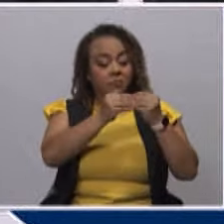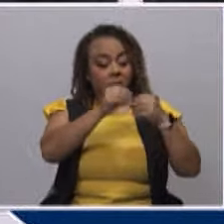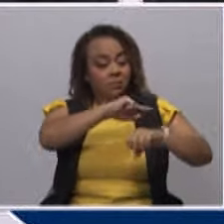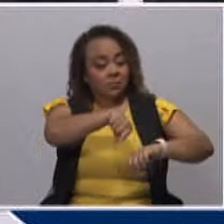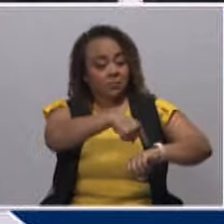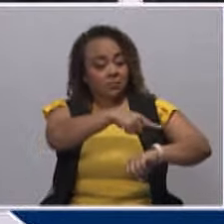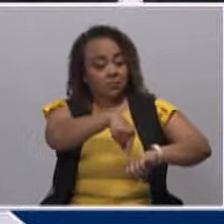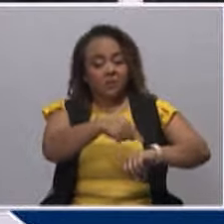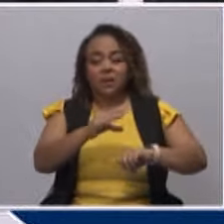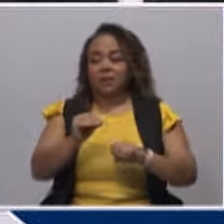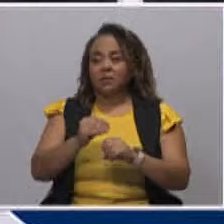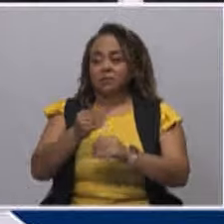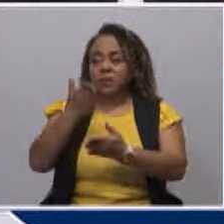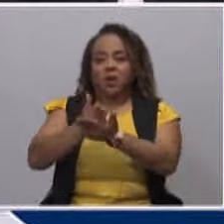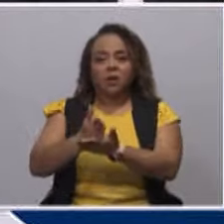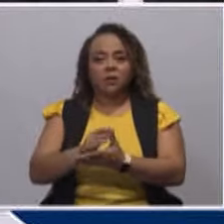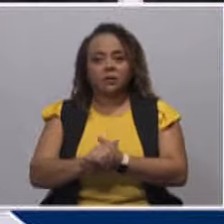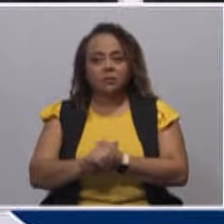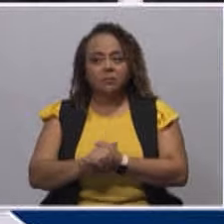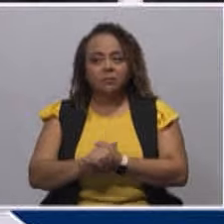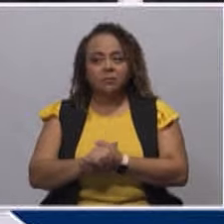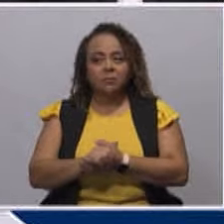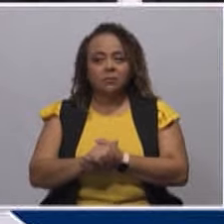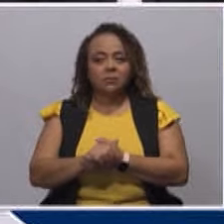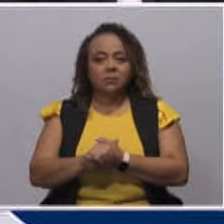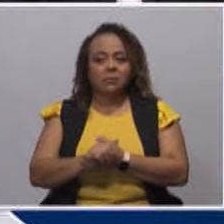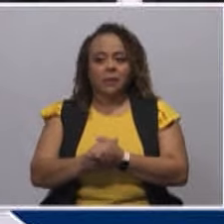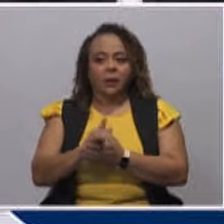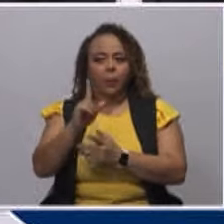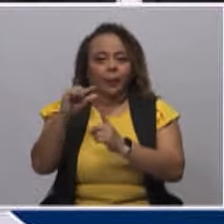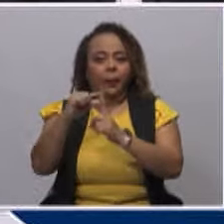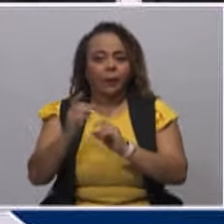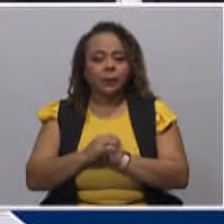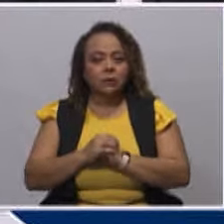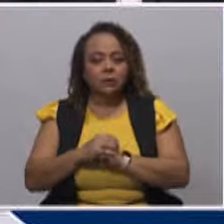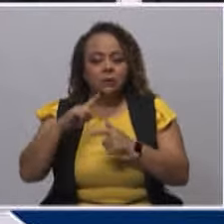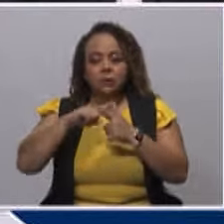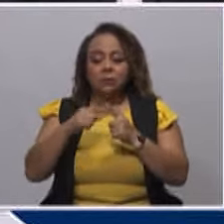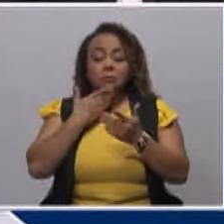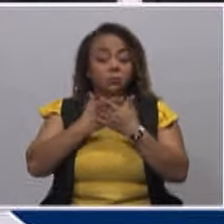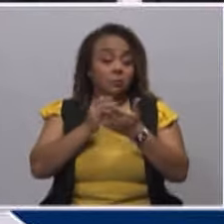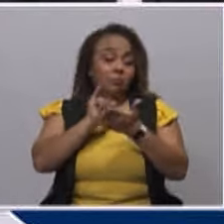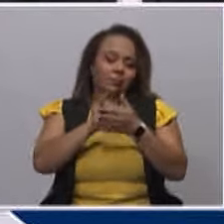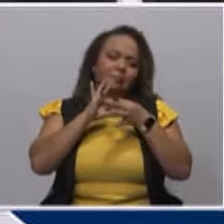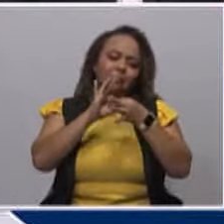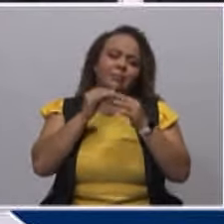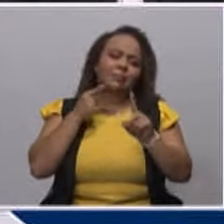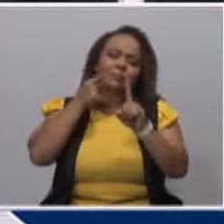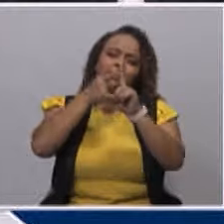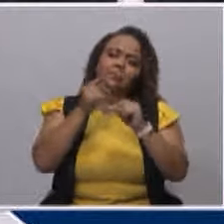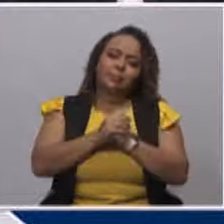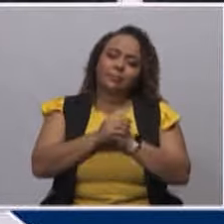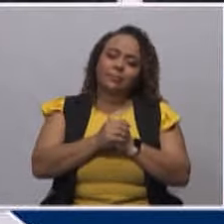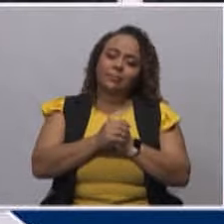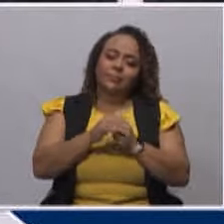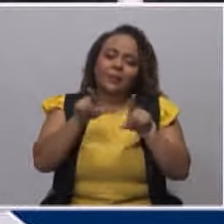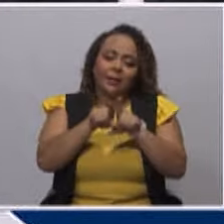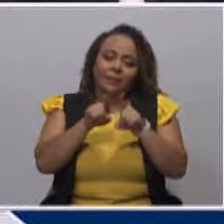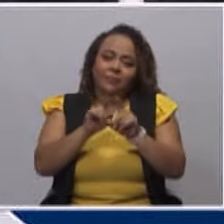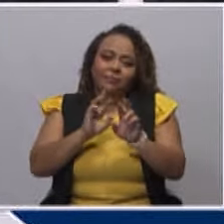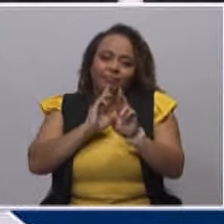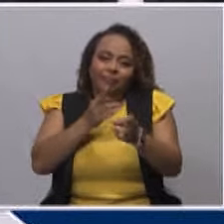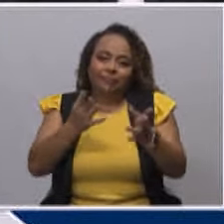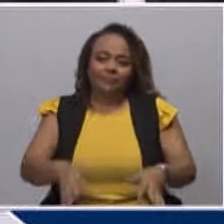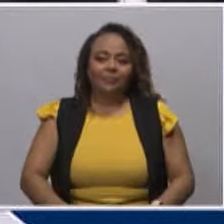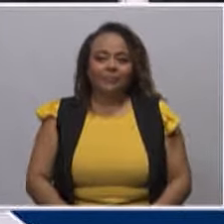monótonas O sea a monosílabos Perdón entonces yo creo que si si es bueno esta relación que va en función mucho de los resultados Sí